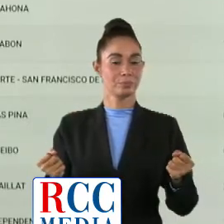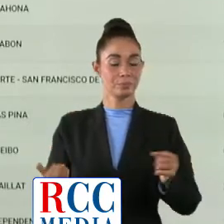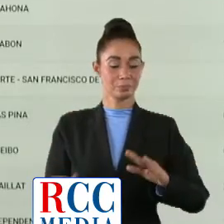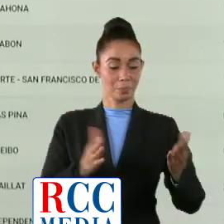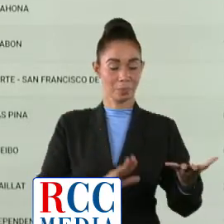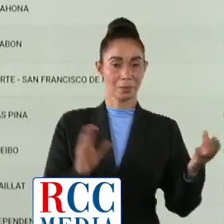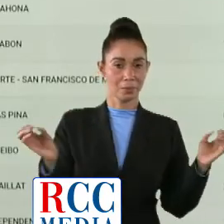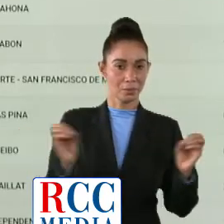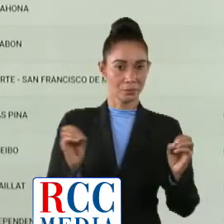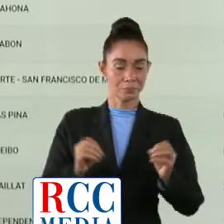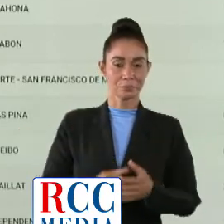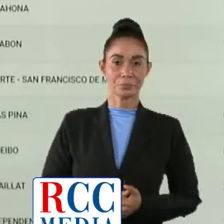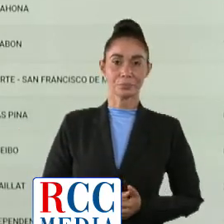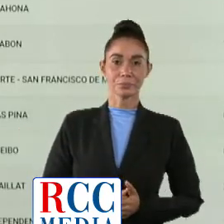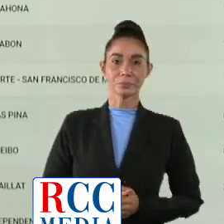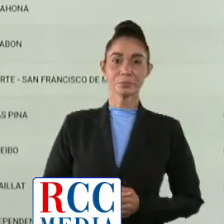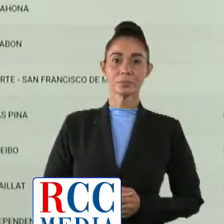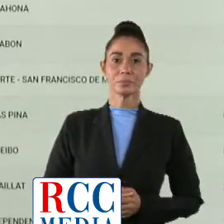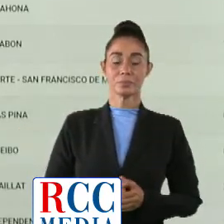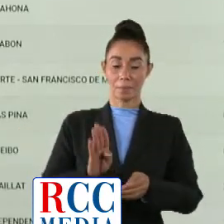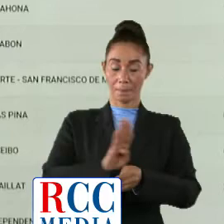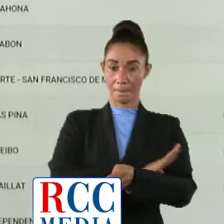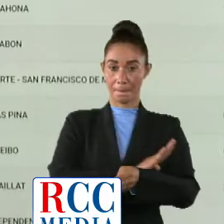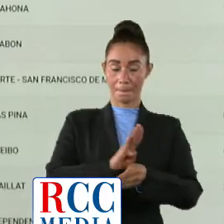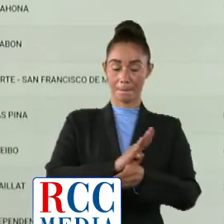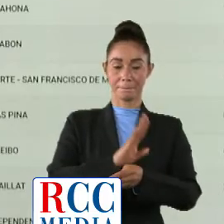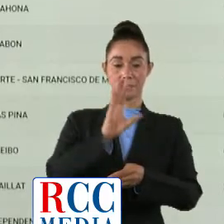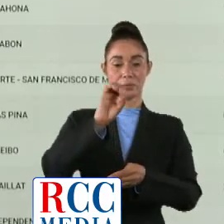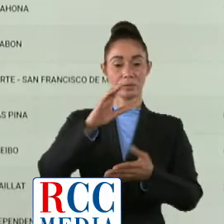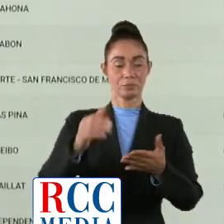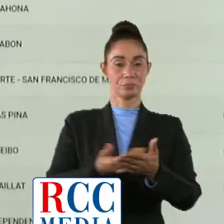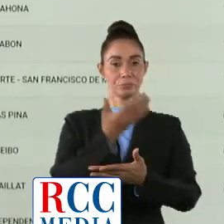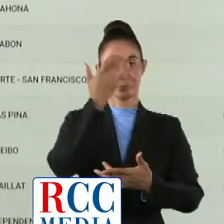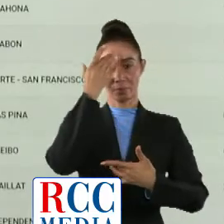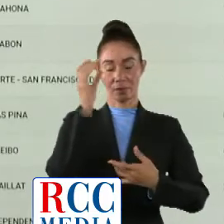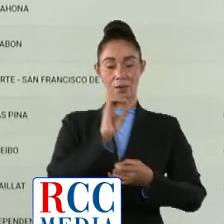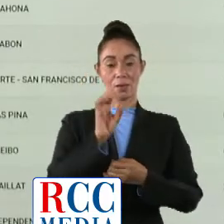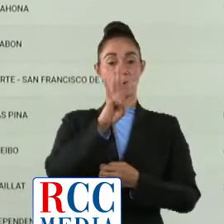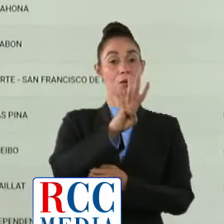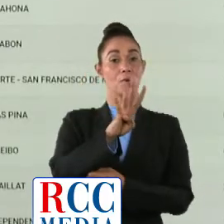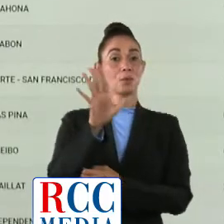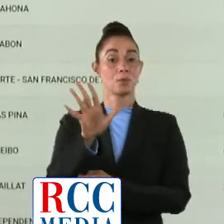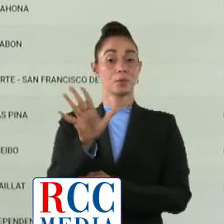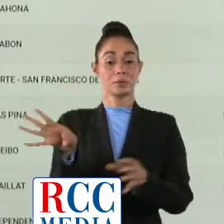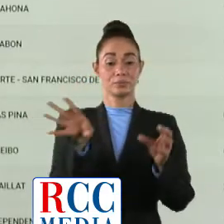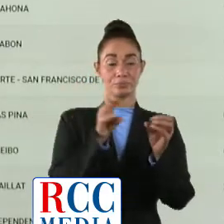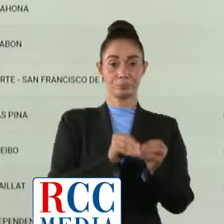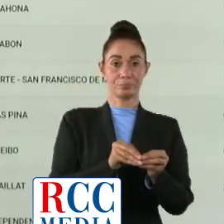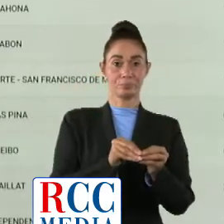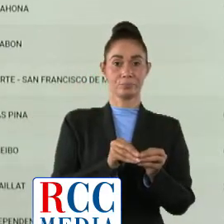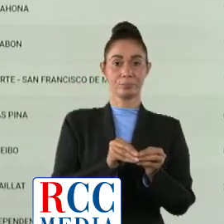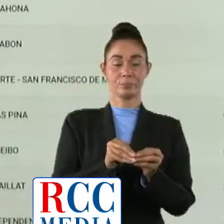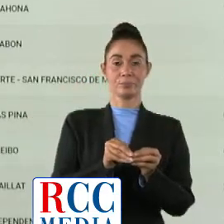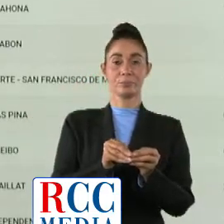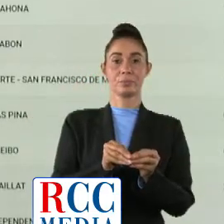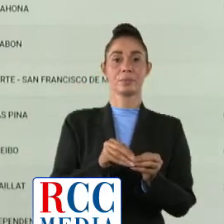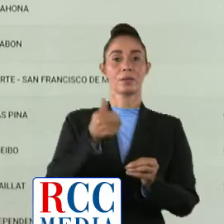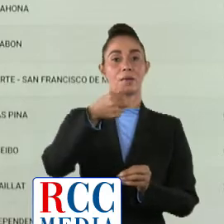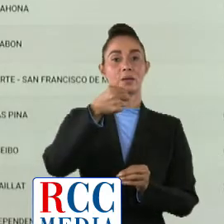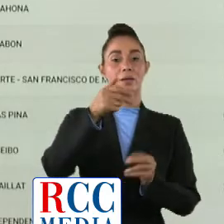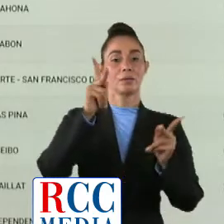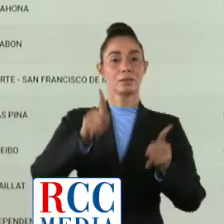0 fallecimientos. Barahona, 0 casos nuevos, 45 acumulados,